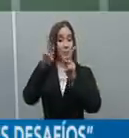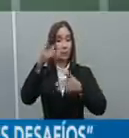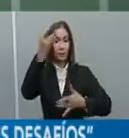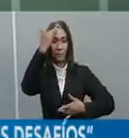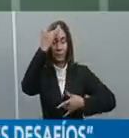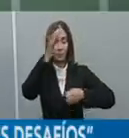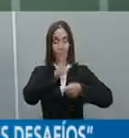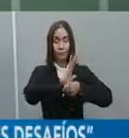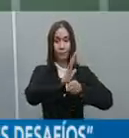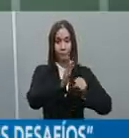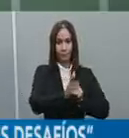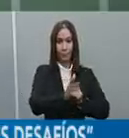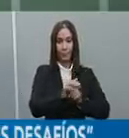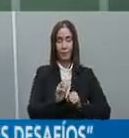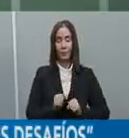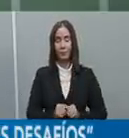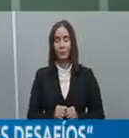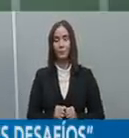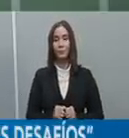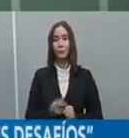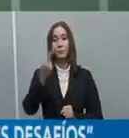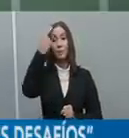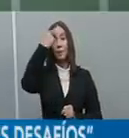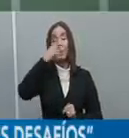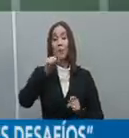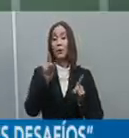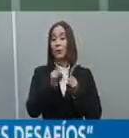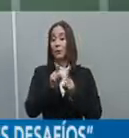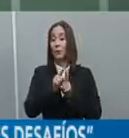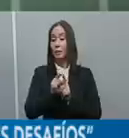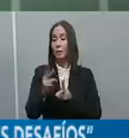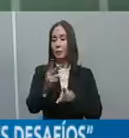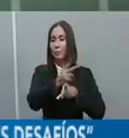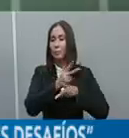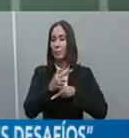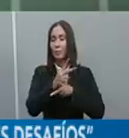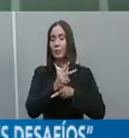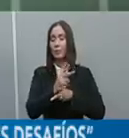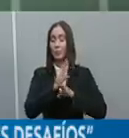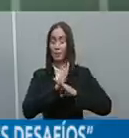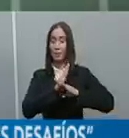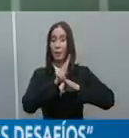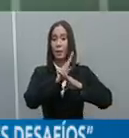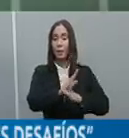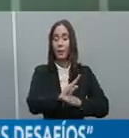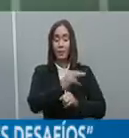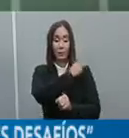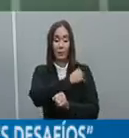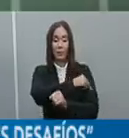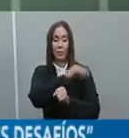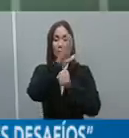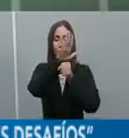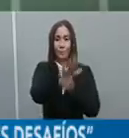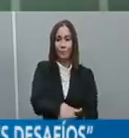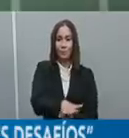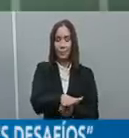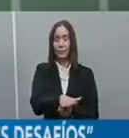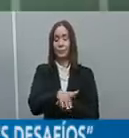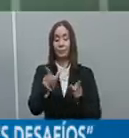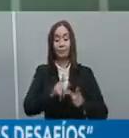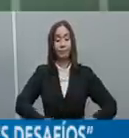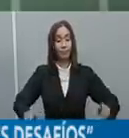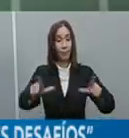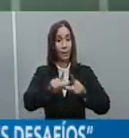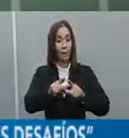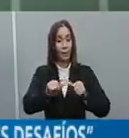ser mucho más cautos para evitar futuras saturaciones del sistema sanitario, especialmente en los grandes núcleos urbanos.